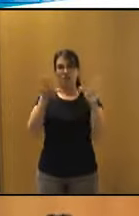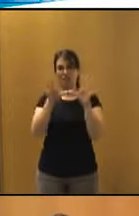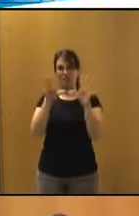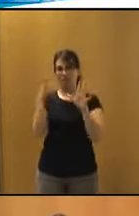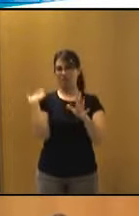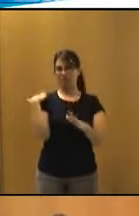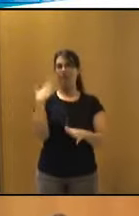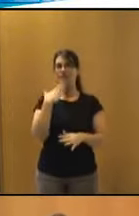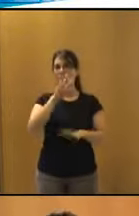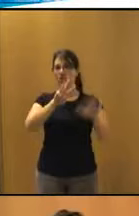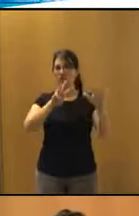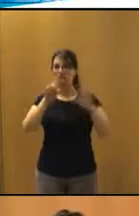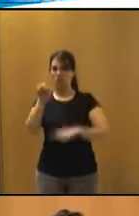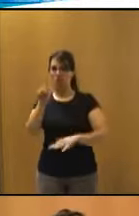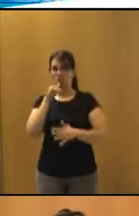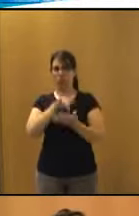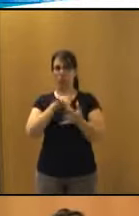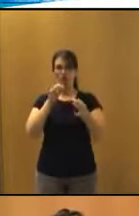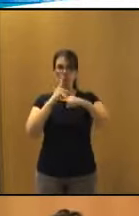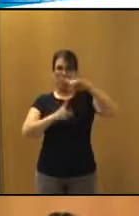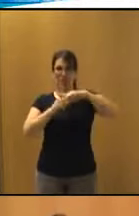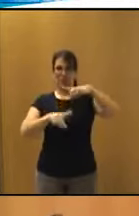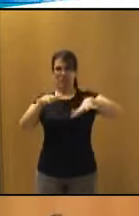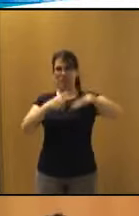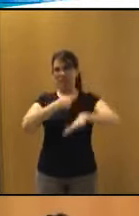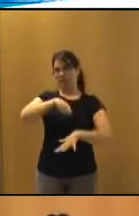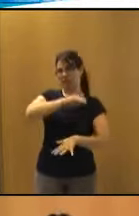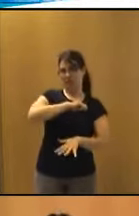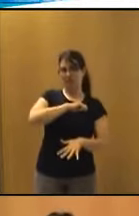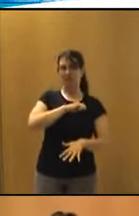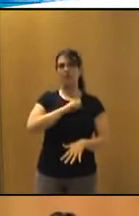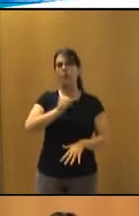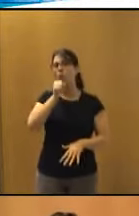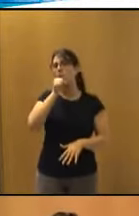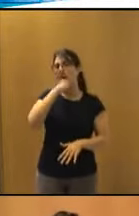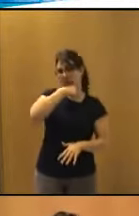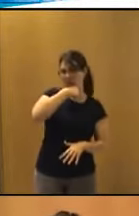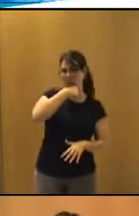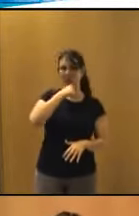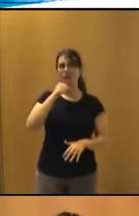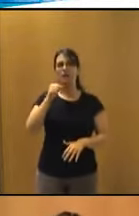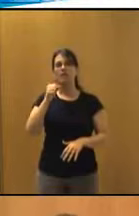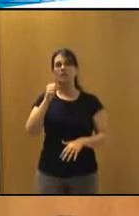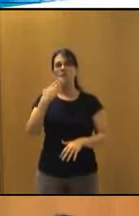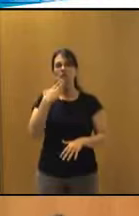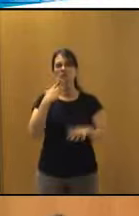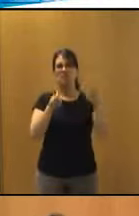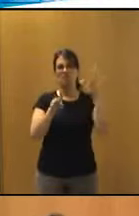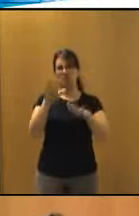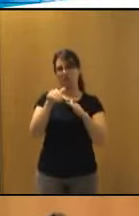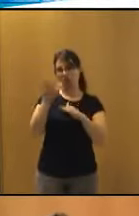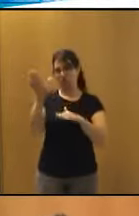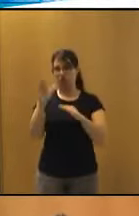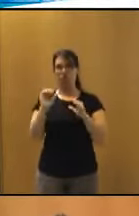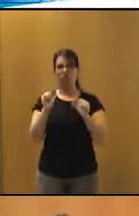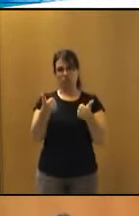la esperanza de vida en España era de 81 años. Lo que entendemos por vejez, ¿no?, y entendiendo que esta empieza a partir